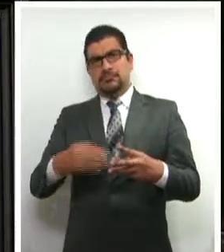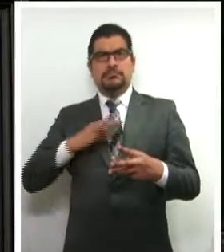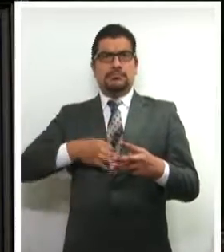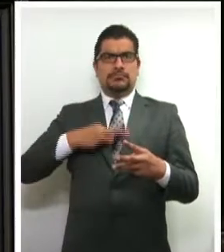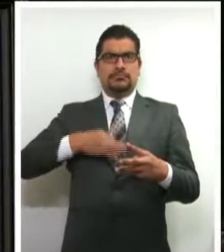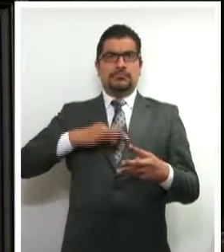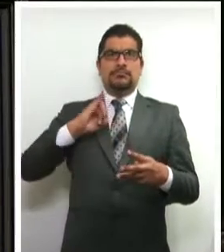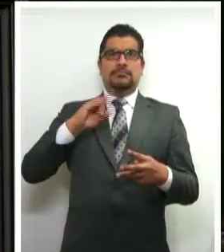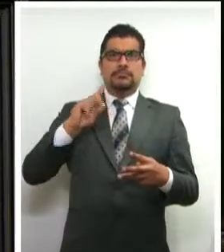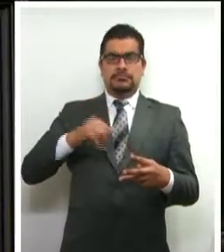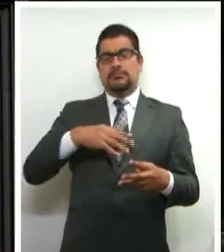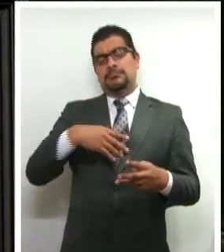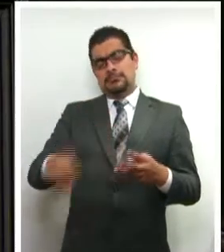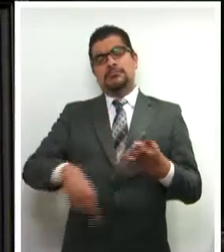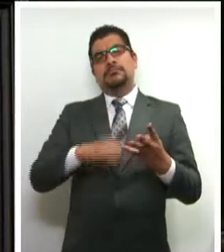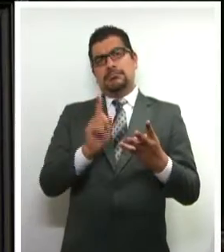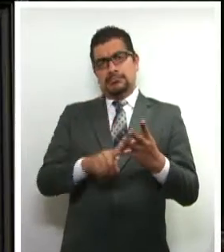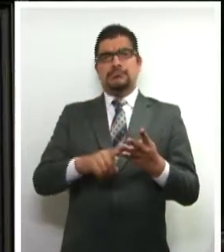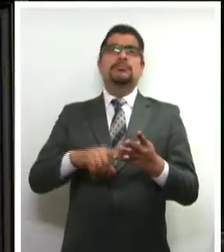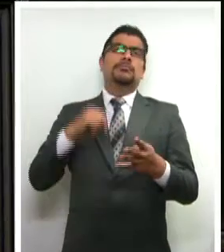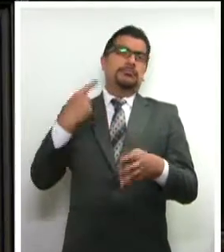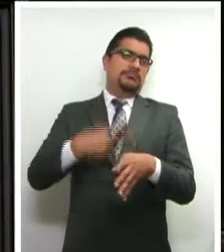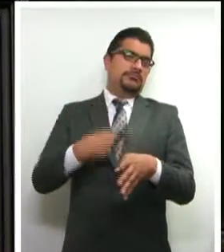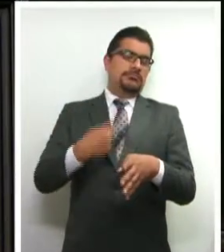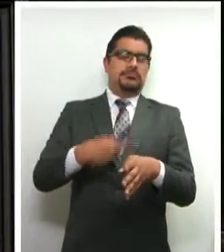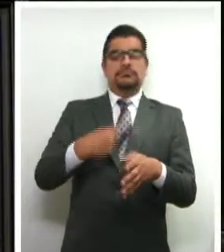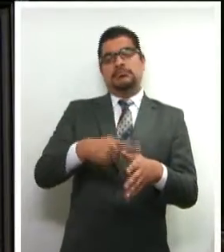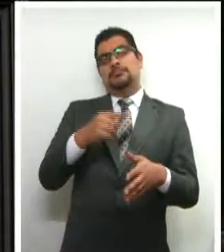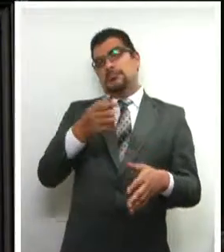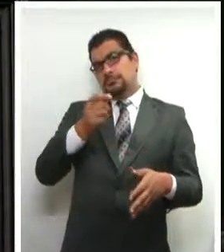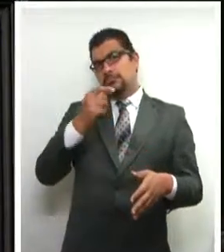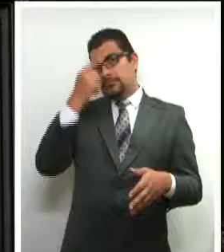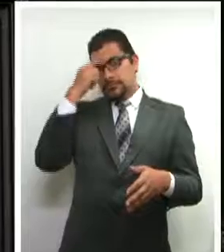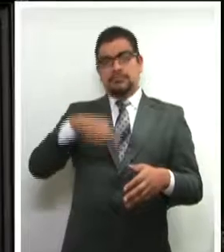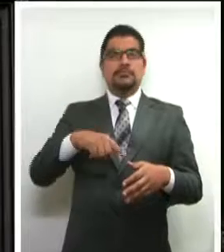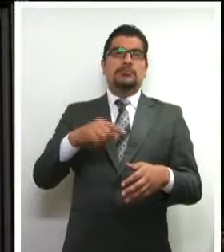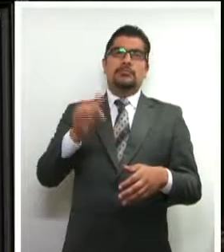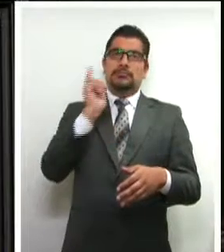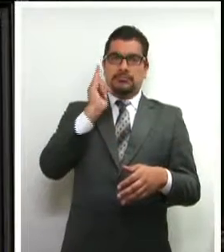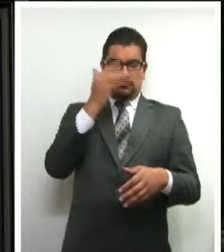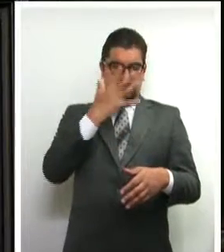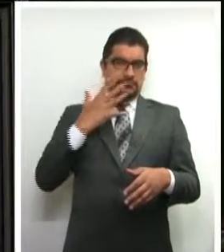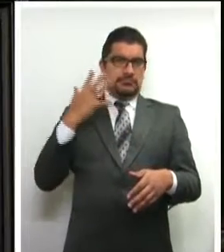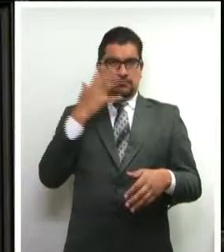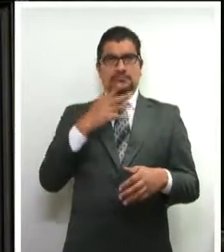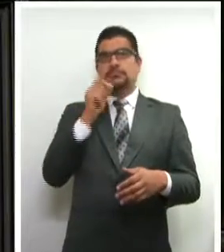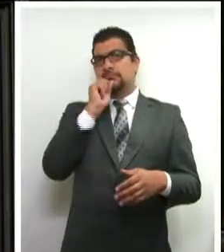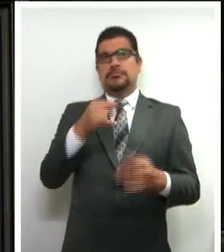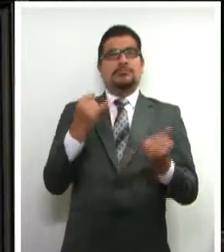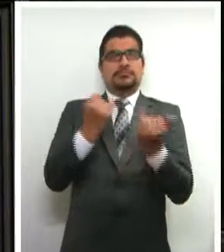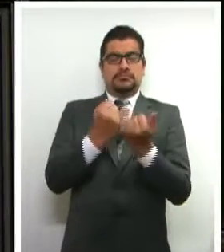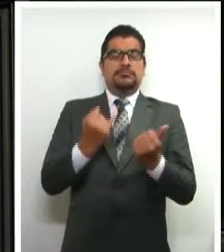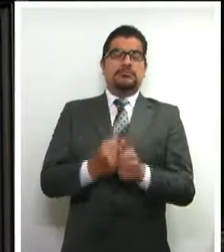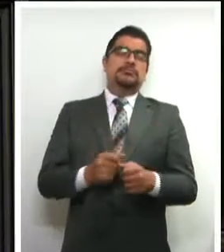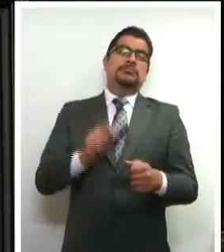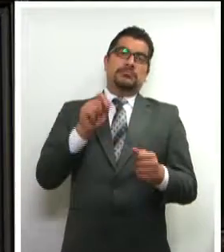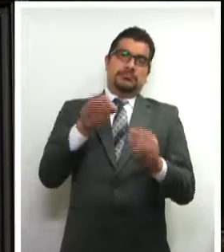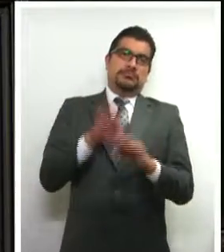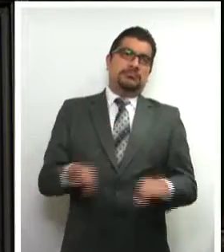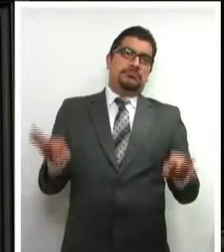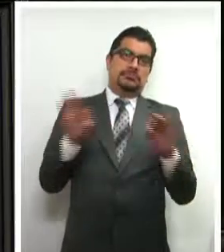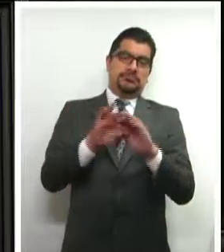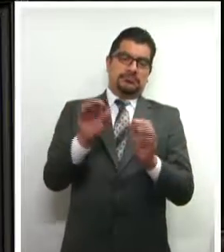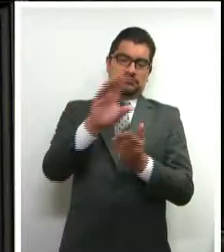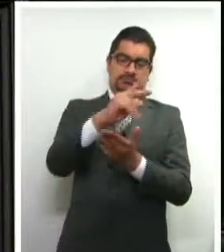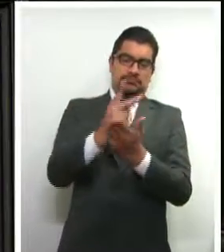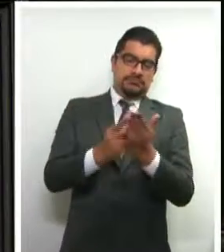VIH-Sida y enfermedades relacionadas con el consumo del alcohol. Es plausible que en el proyecto de